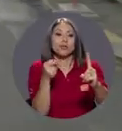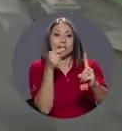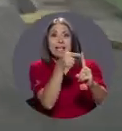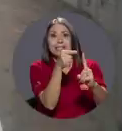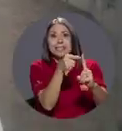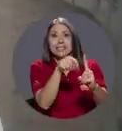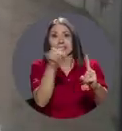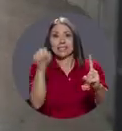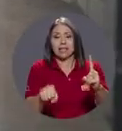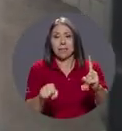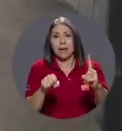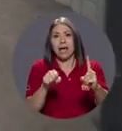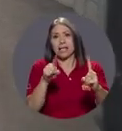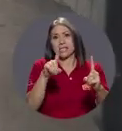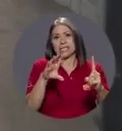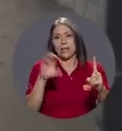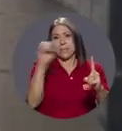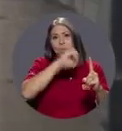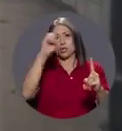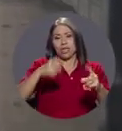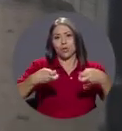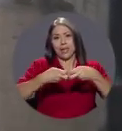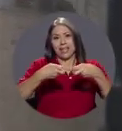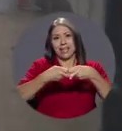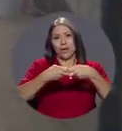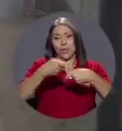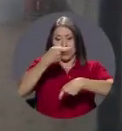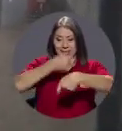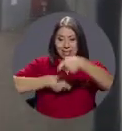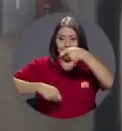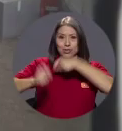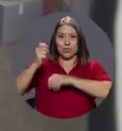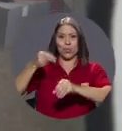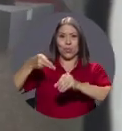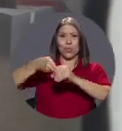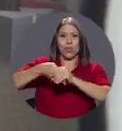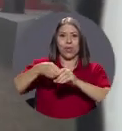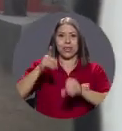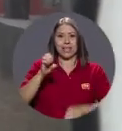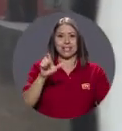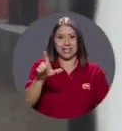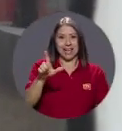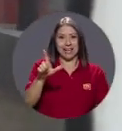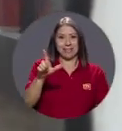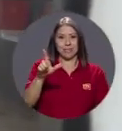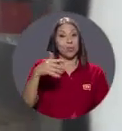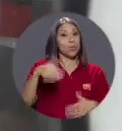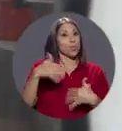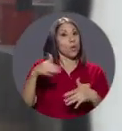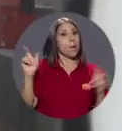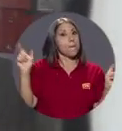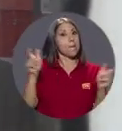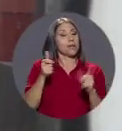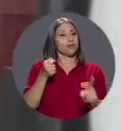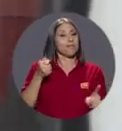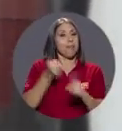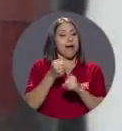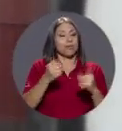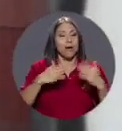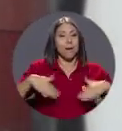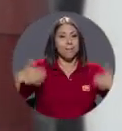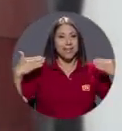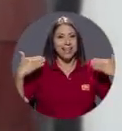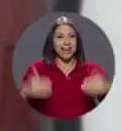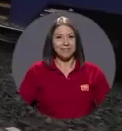bueno, es un sistema de 100% eléctrico, que vendría a sustituir los diésel con todo el impacto que esto tiene a nivel ambiental. Es